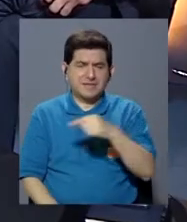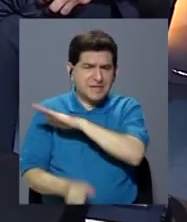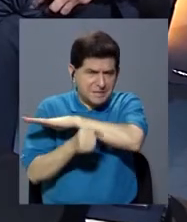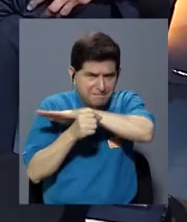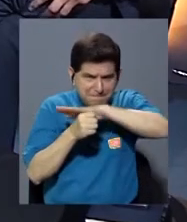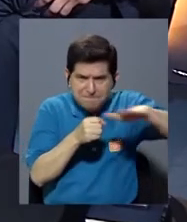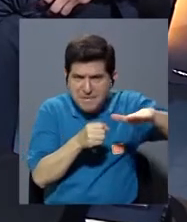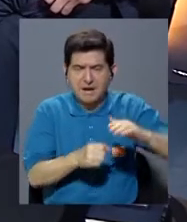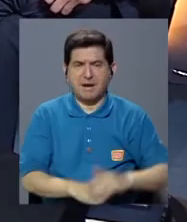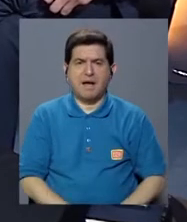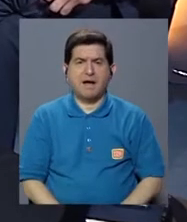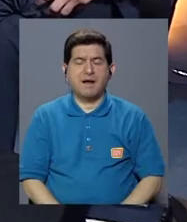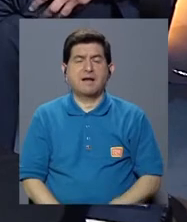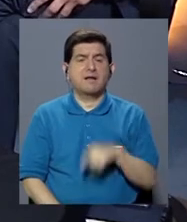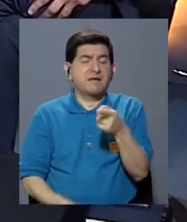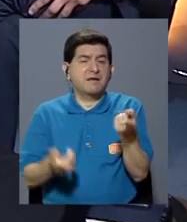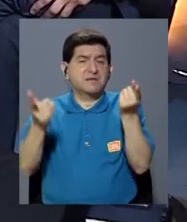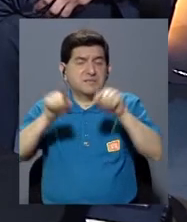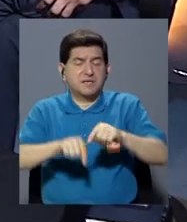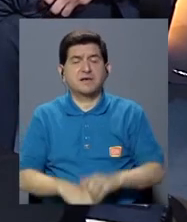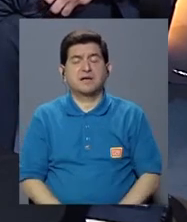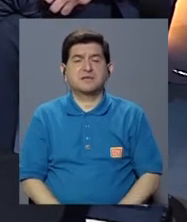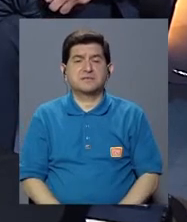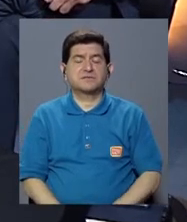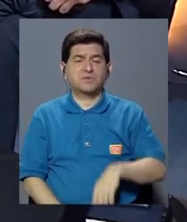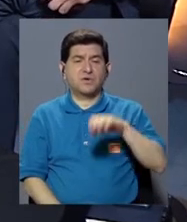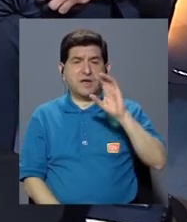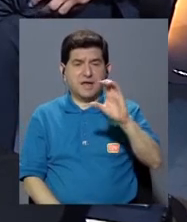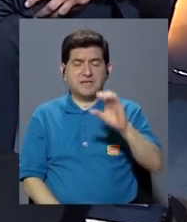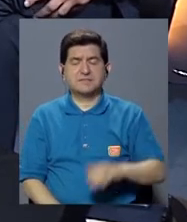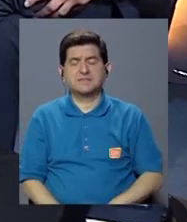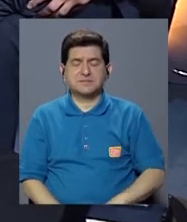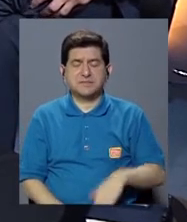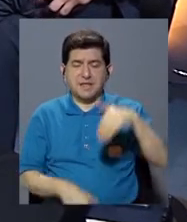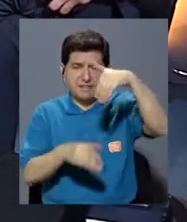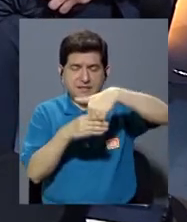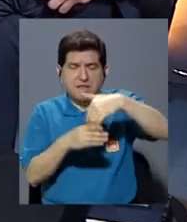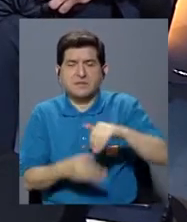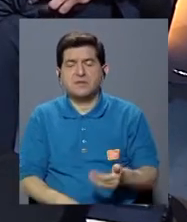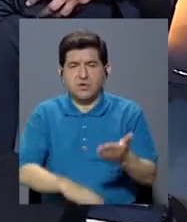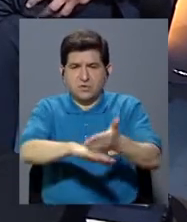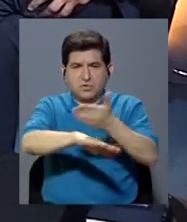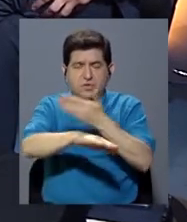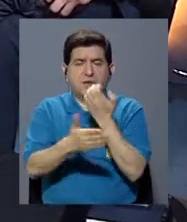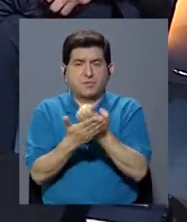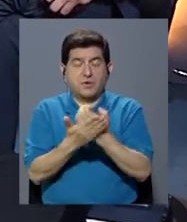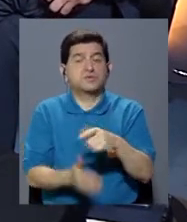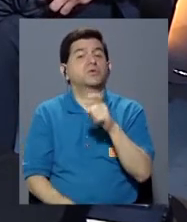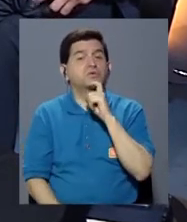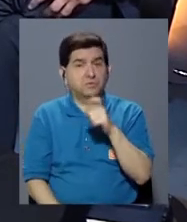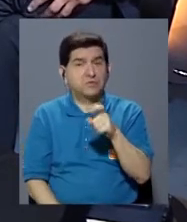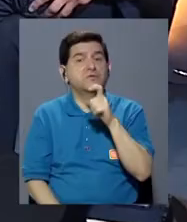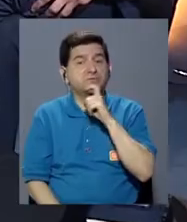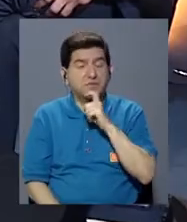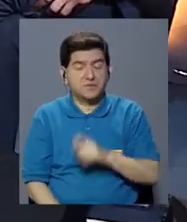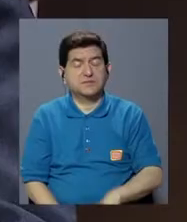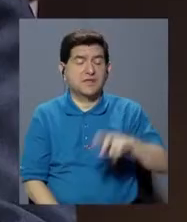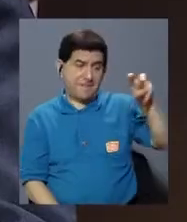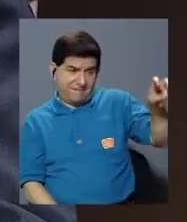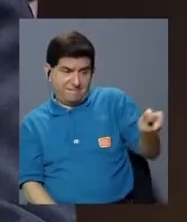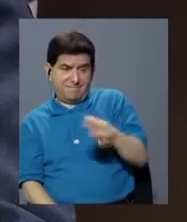completamente, así es, el carbono del crecimiento económico, lo cual es muy difícil dado que el